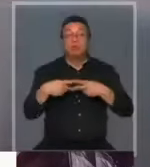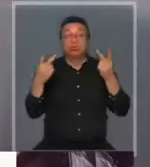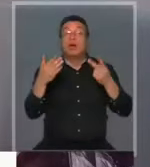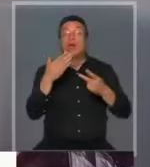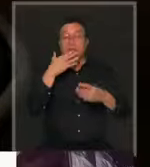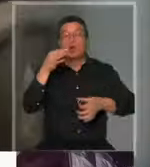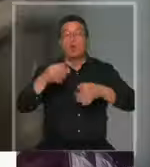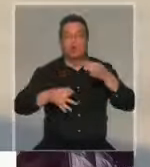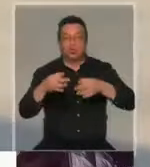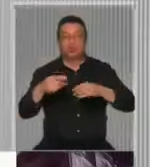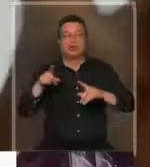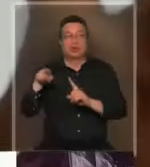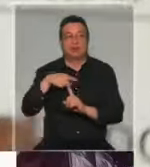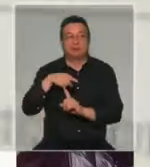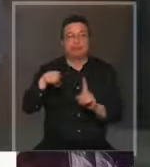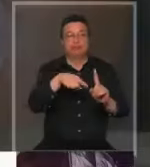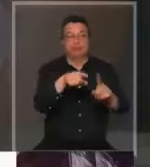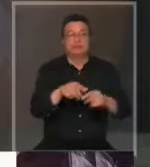justicia.